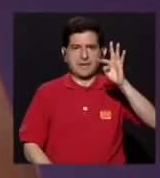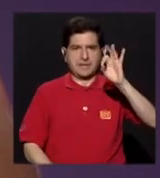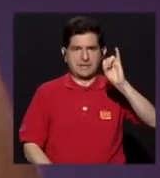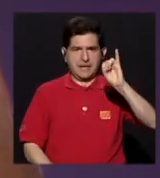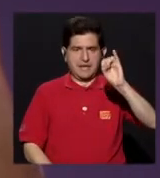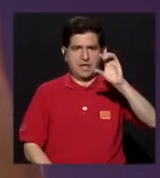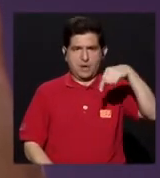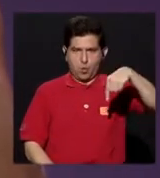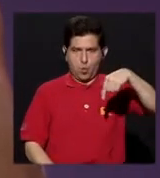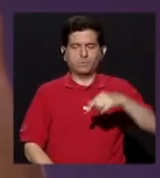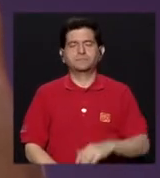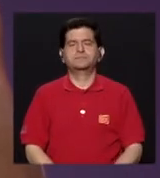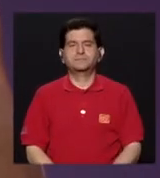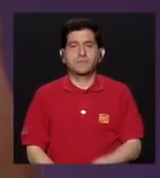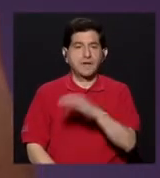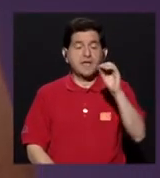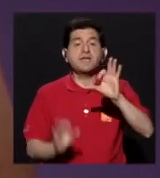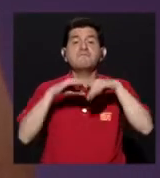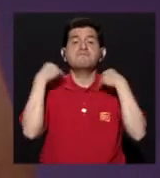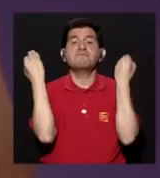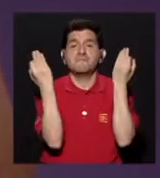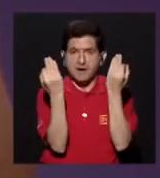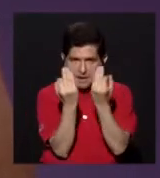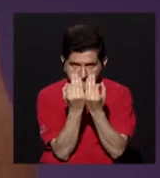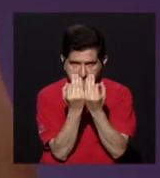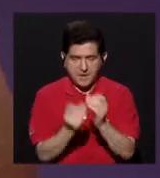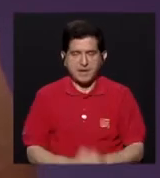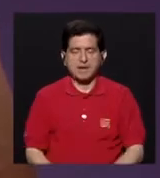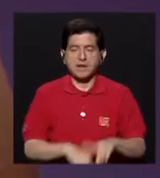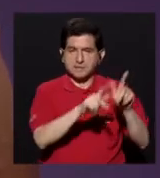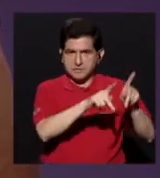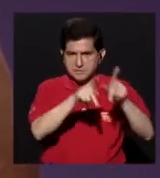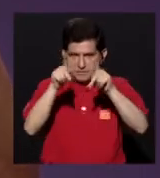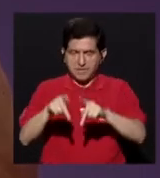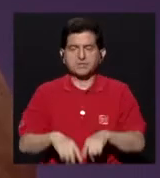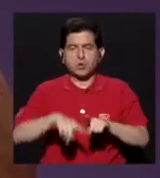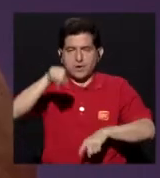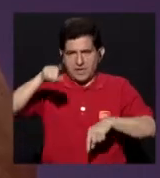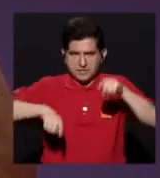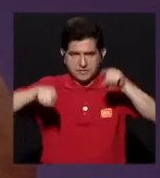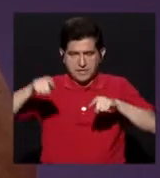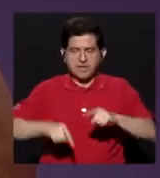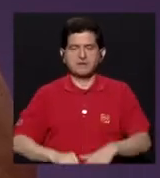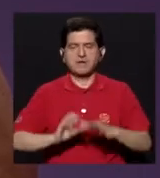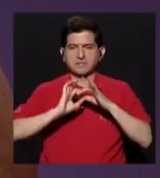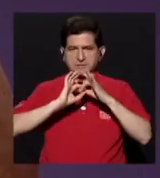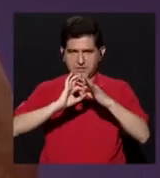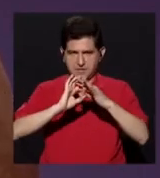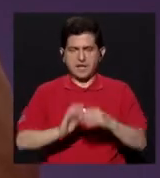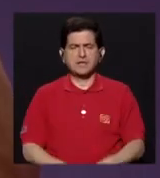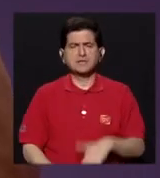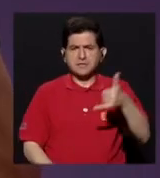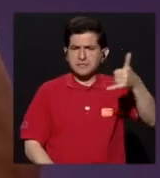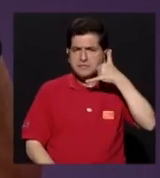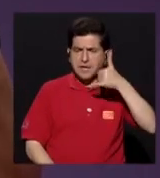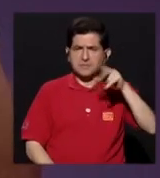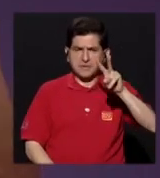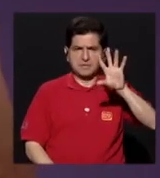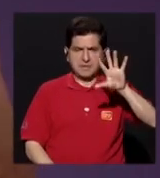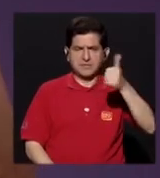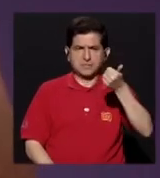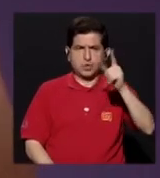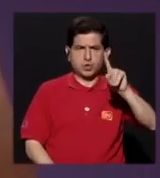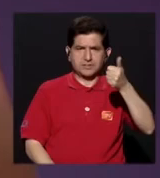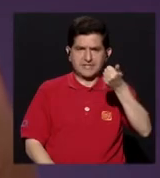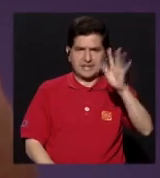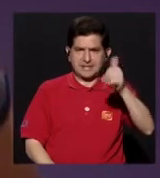LGBTIQ y las familias de las personas de la diversidad sexual. Llámenos, 2511-1515, estamos